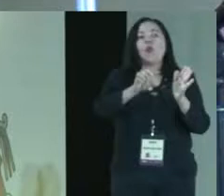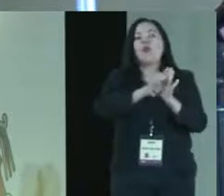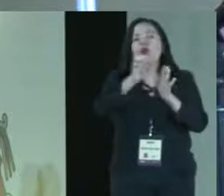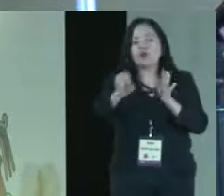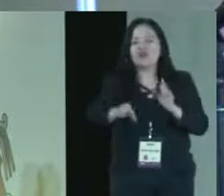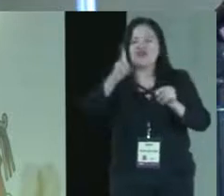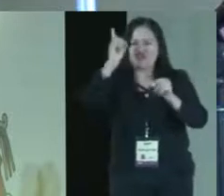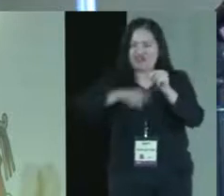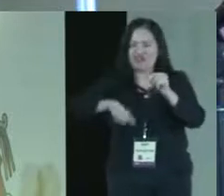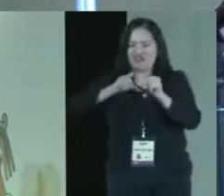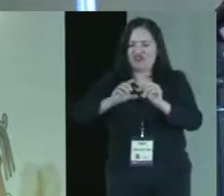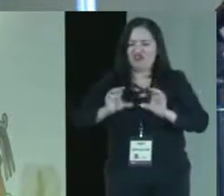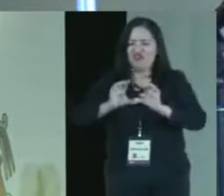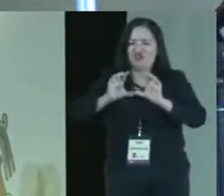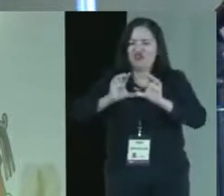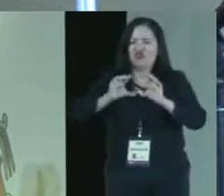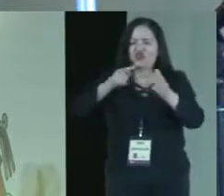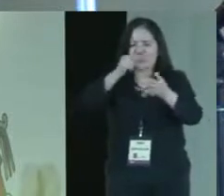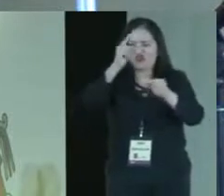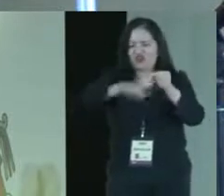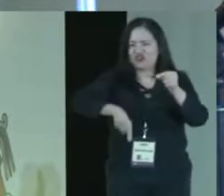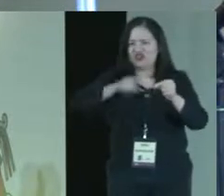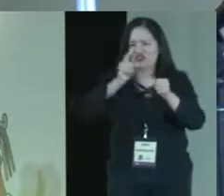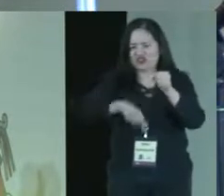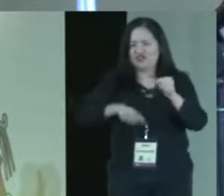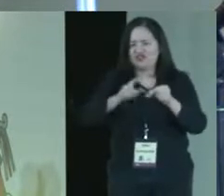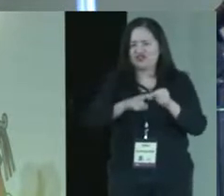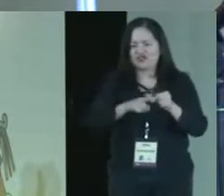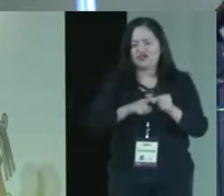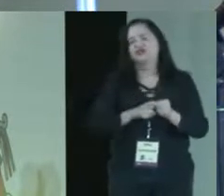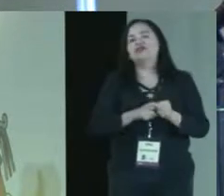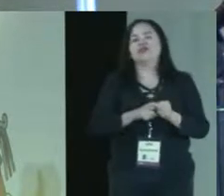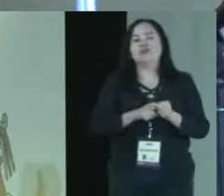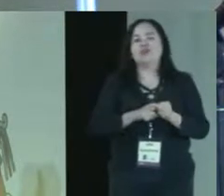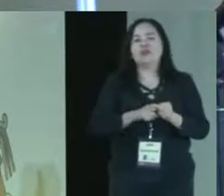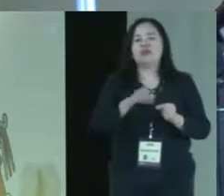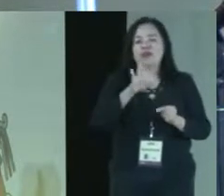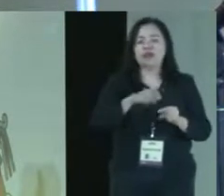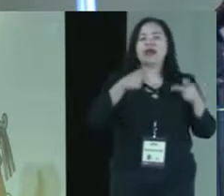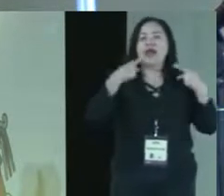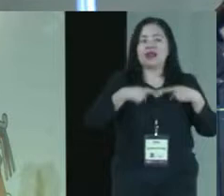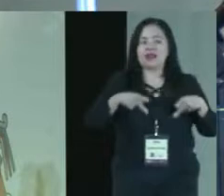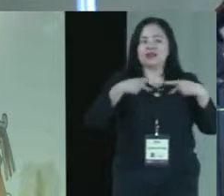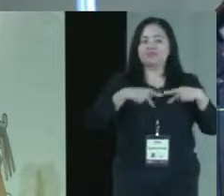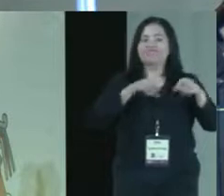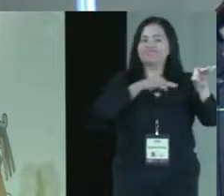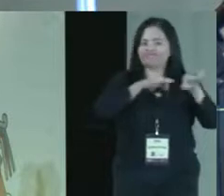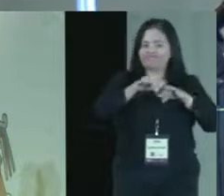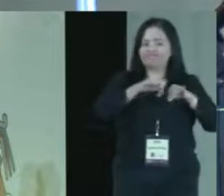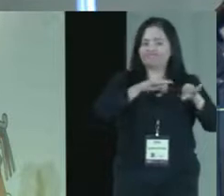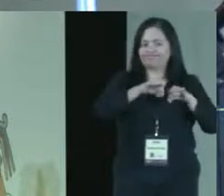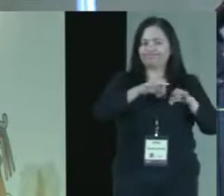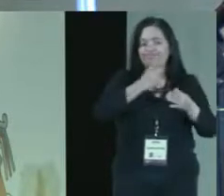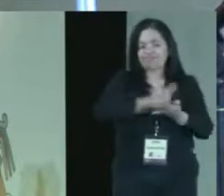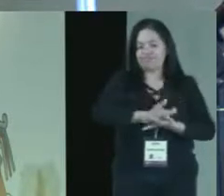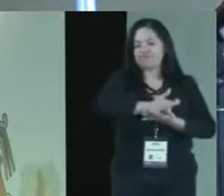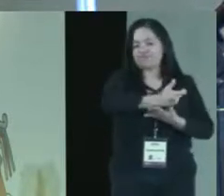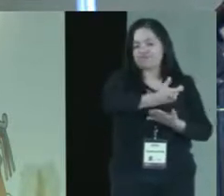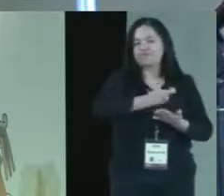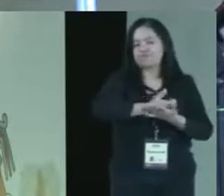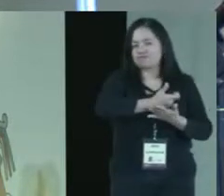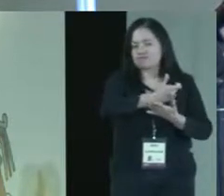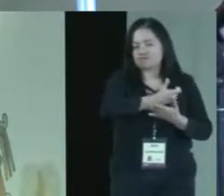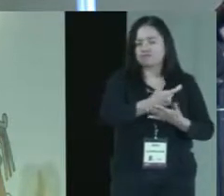de protección y, algo muy importante, darle al salario un poder adquisitivo. En el